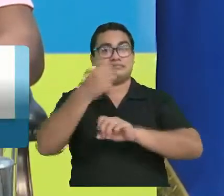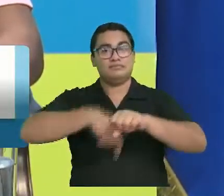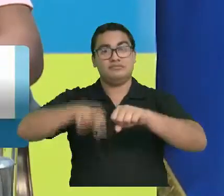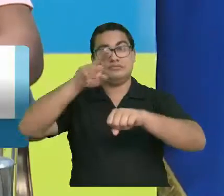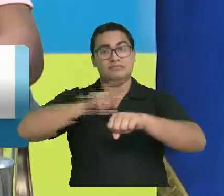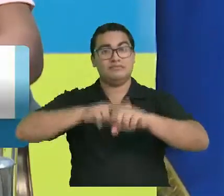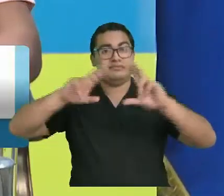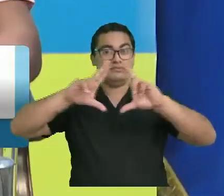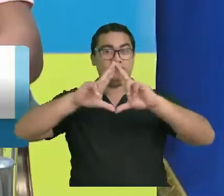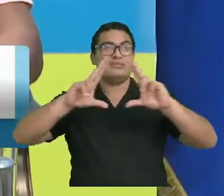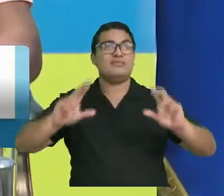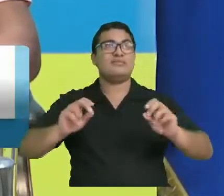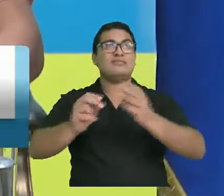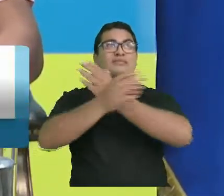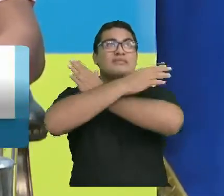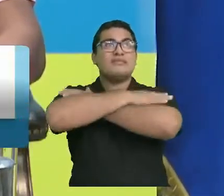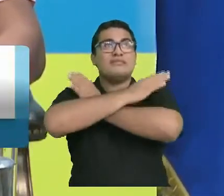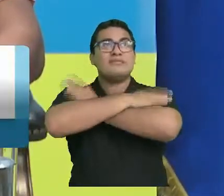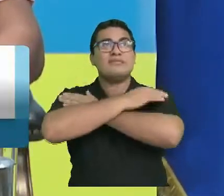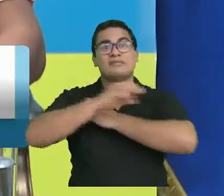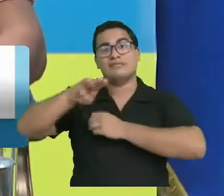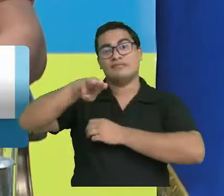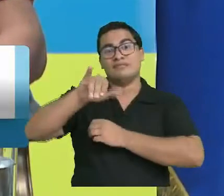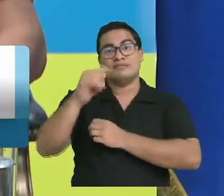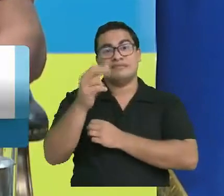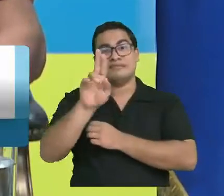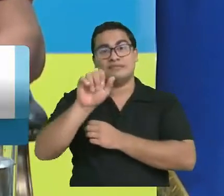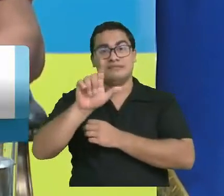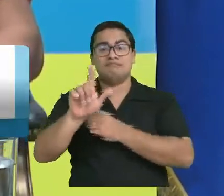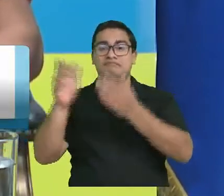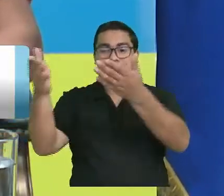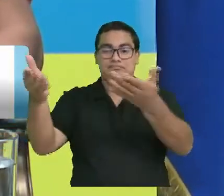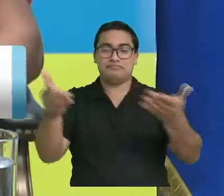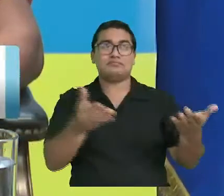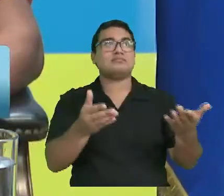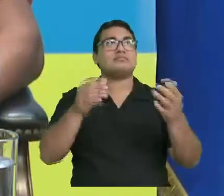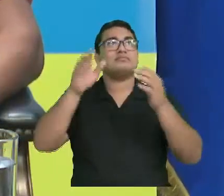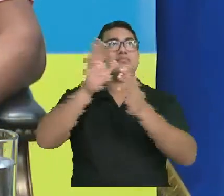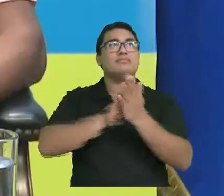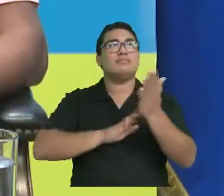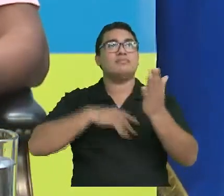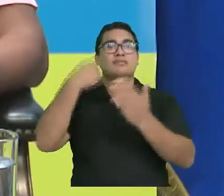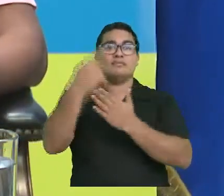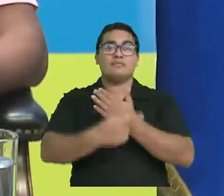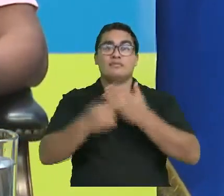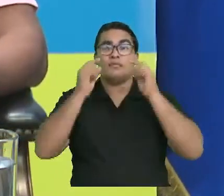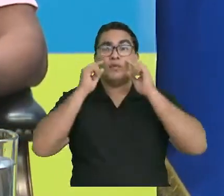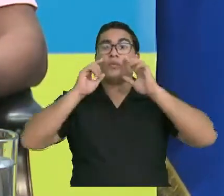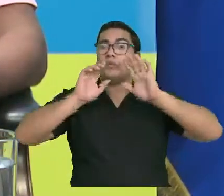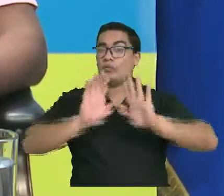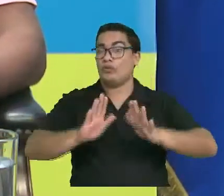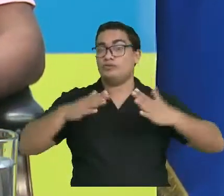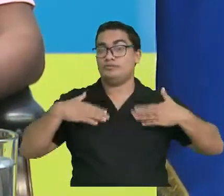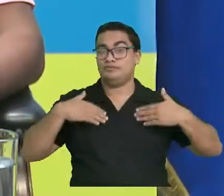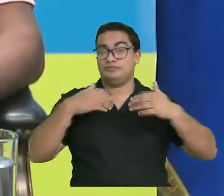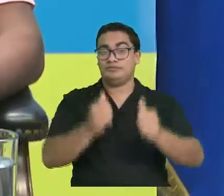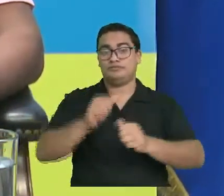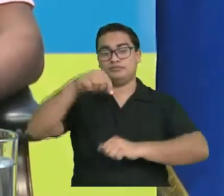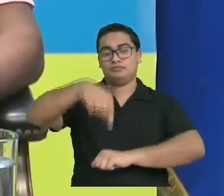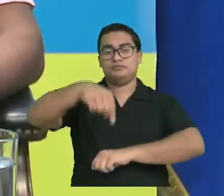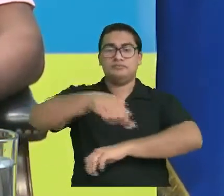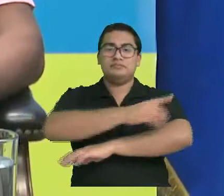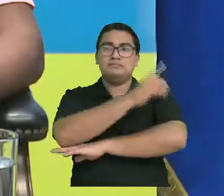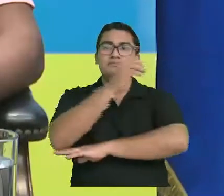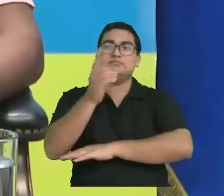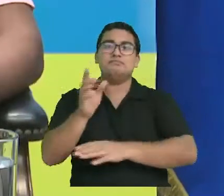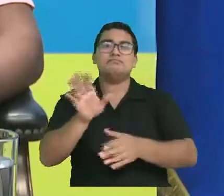canal de la Asamblea Nacional. Te saluda Miguel Carranza Mena y te doy la bienvenida a Prevenir es Salud. El día de hoy vamos a